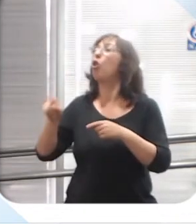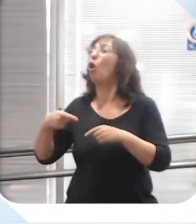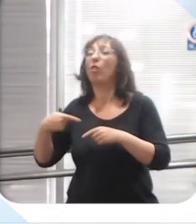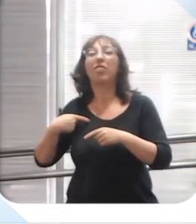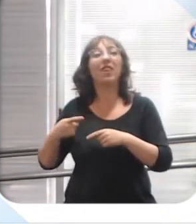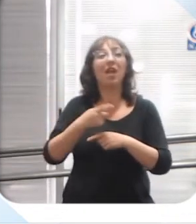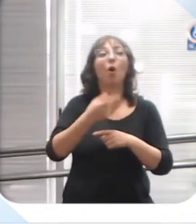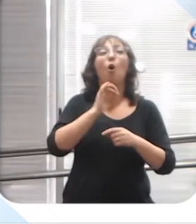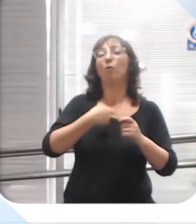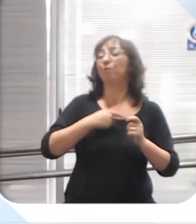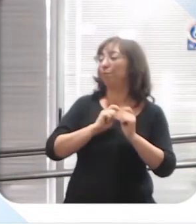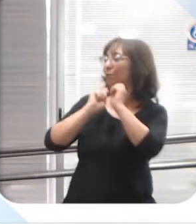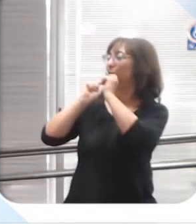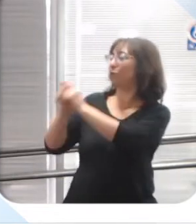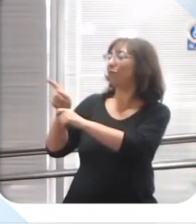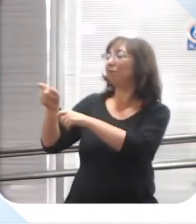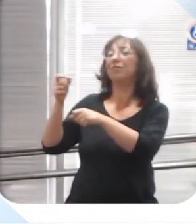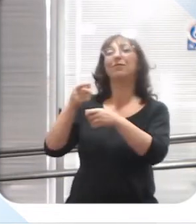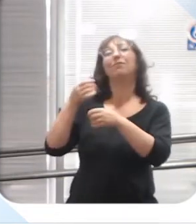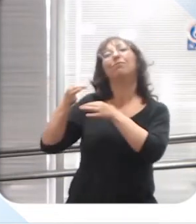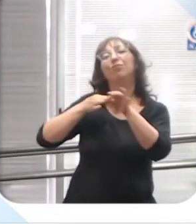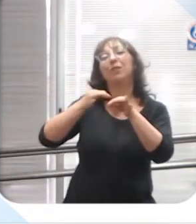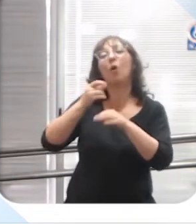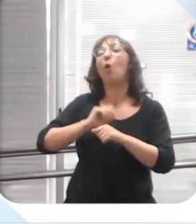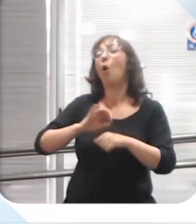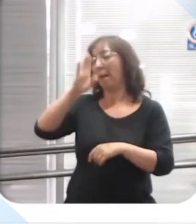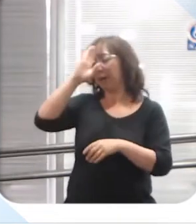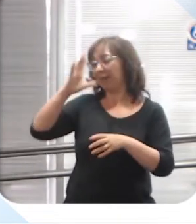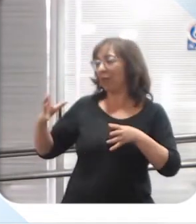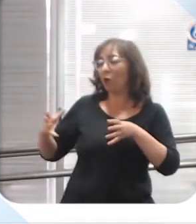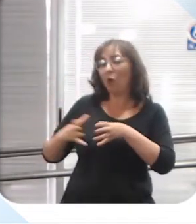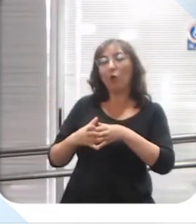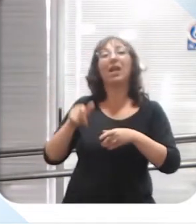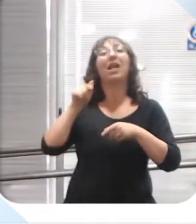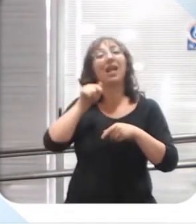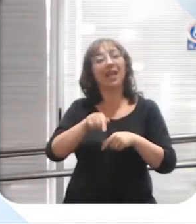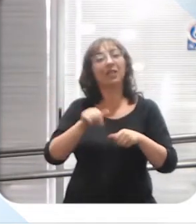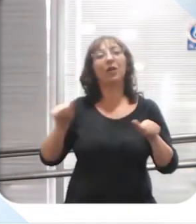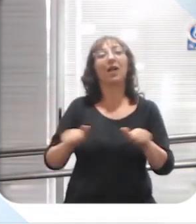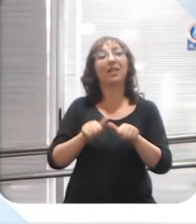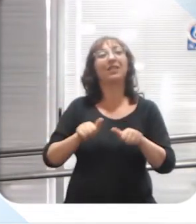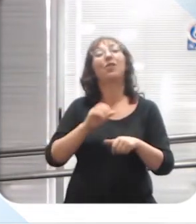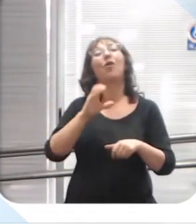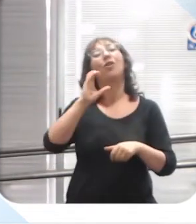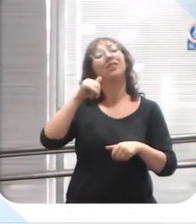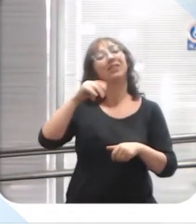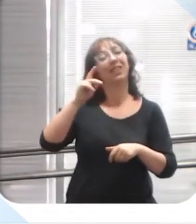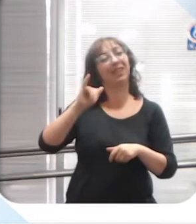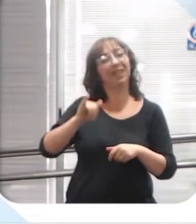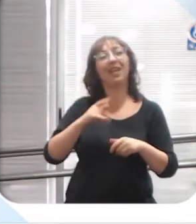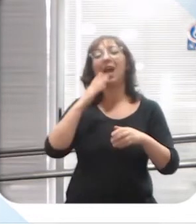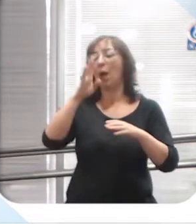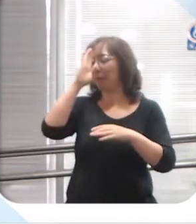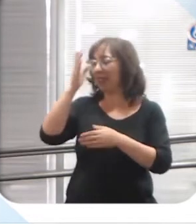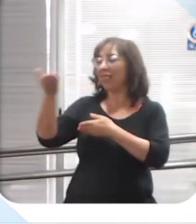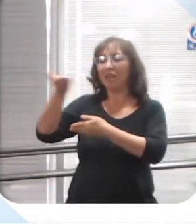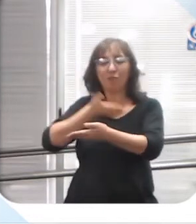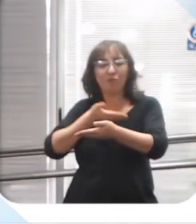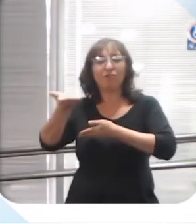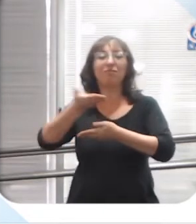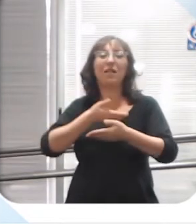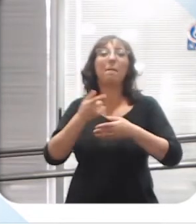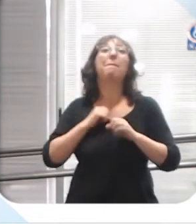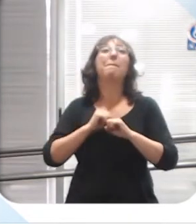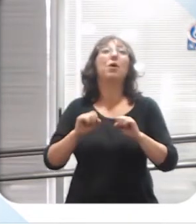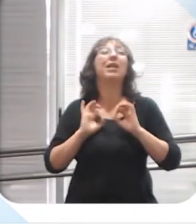delegar esa función o aprender en conjunto, que esto es lo que hemos tratado de ir haciendo con Cindy, ¿no? Aprender unos de otros para poder